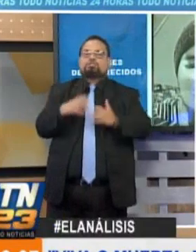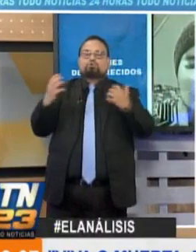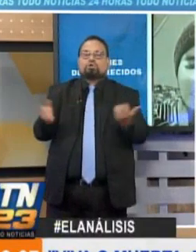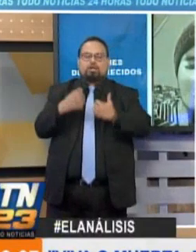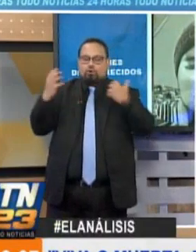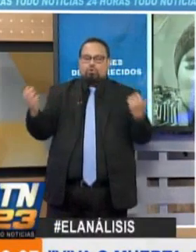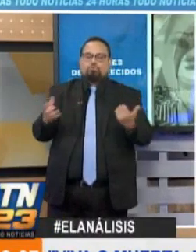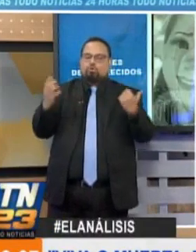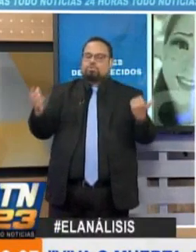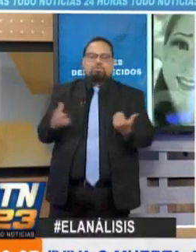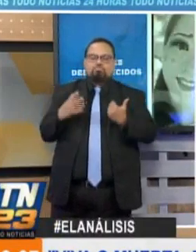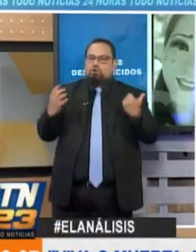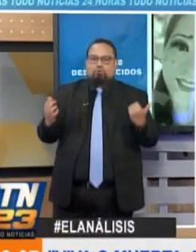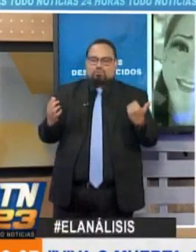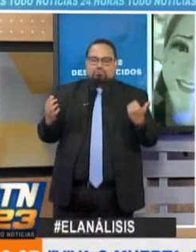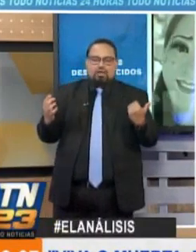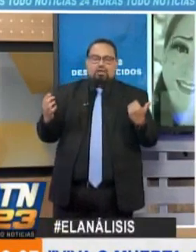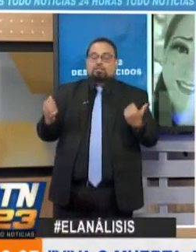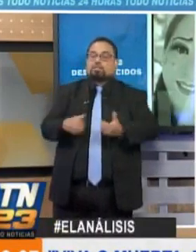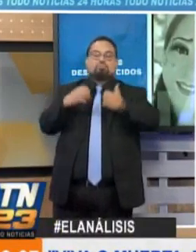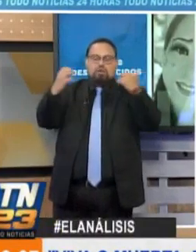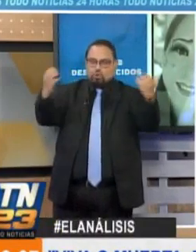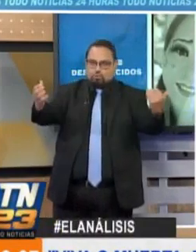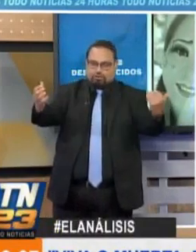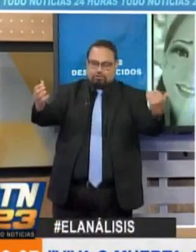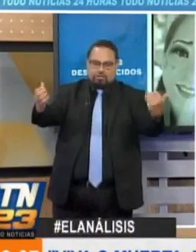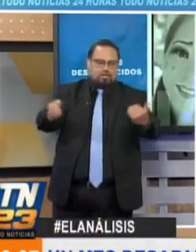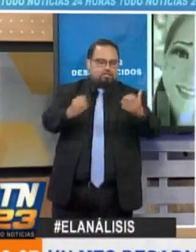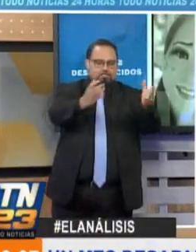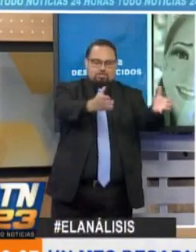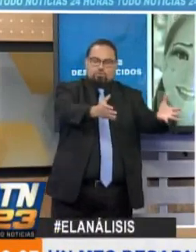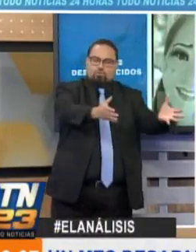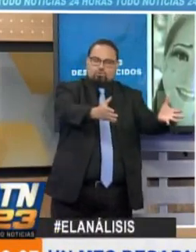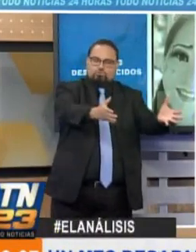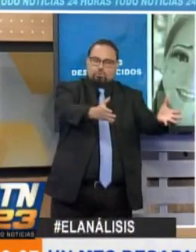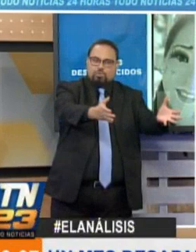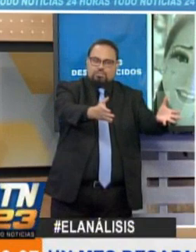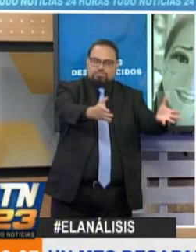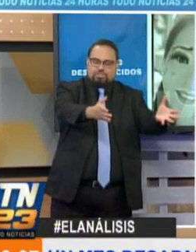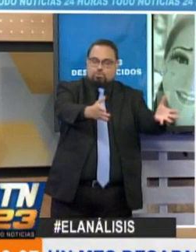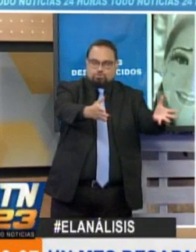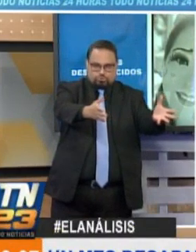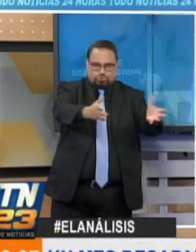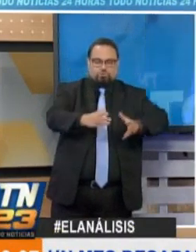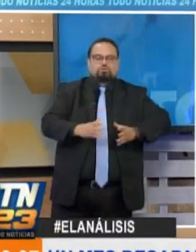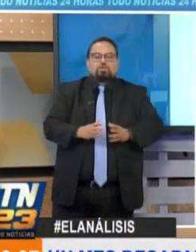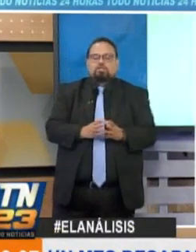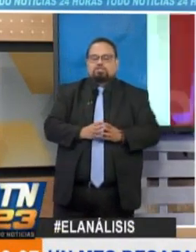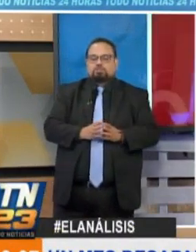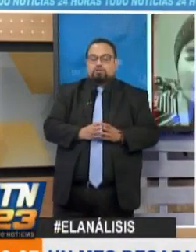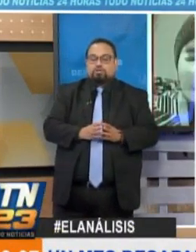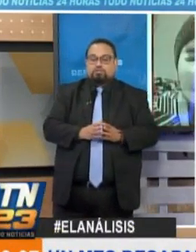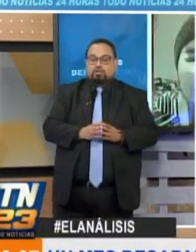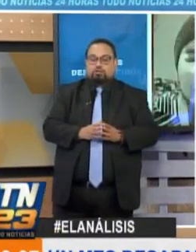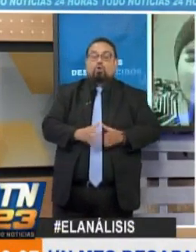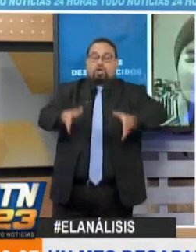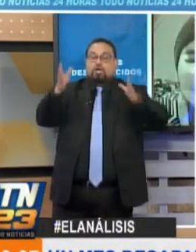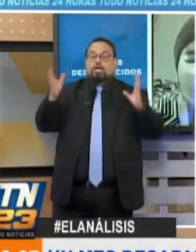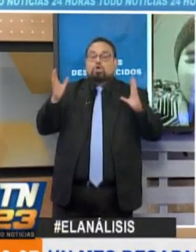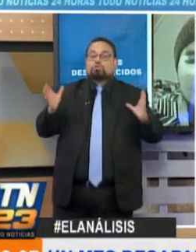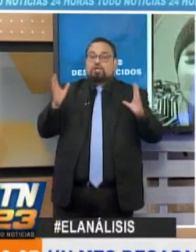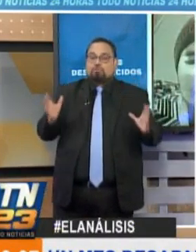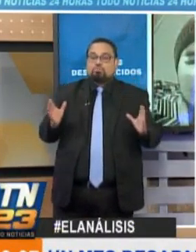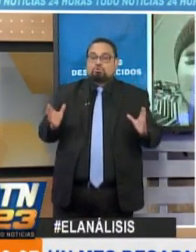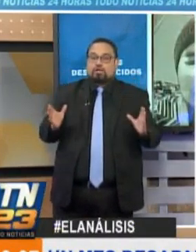a una historia que hoy por hoy tienen vilo a Guatemala, tienen vilo a una familia, tienen vilo a unos pobres chicos, los hijos de Chispita y Charquito,